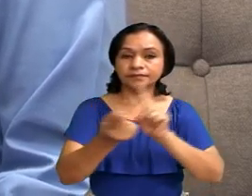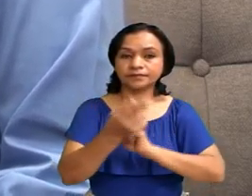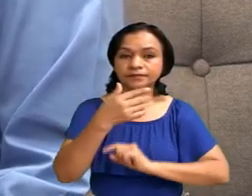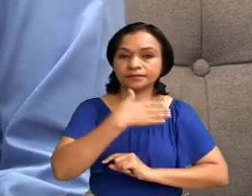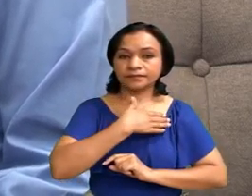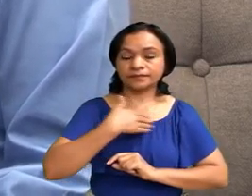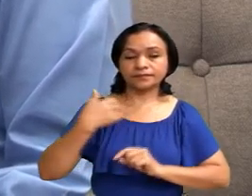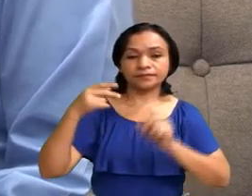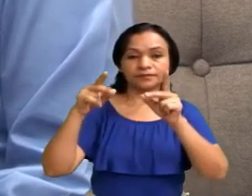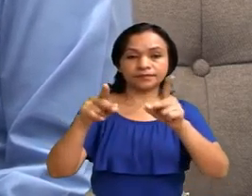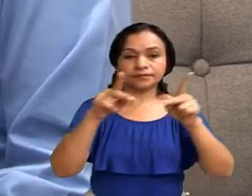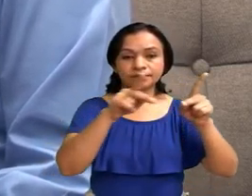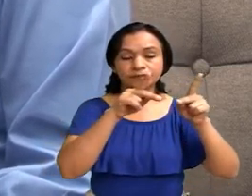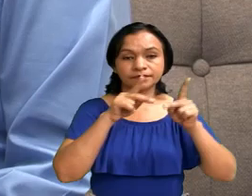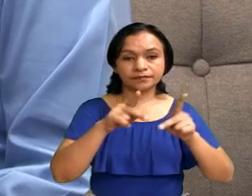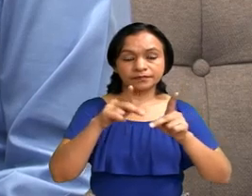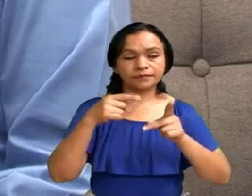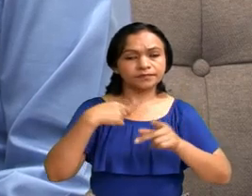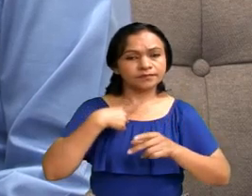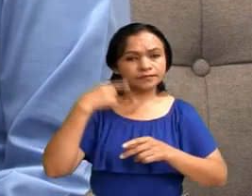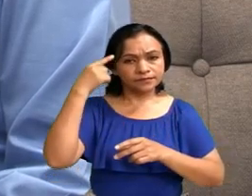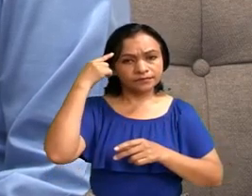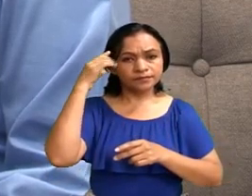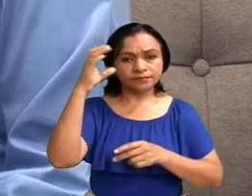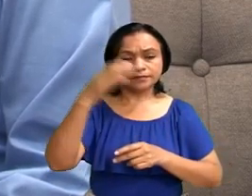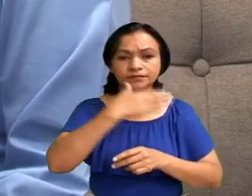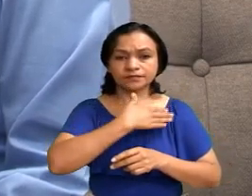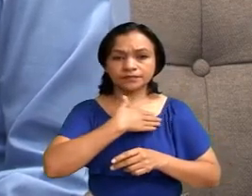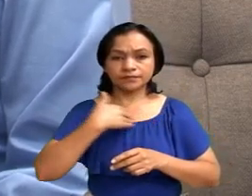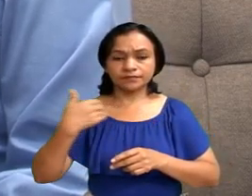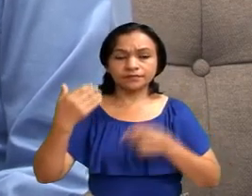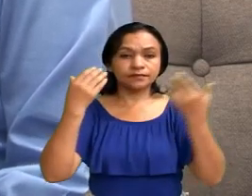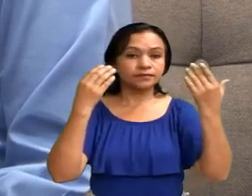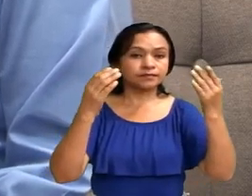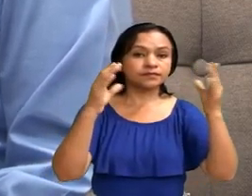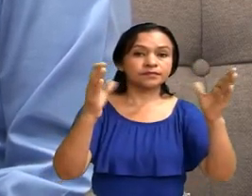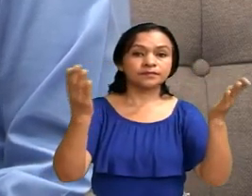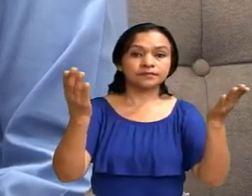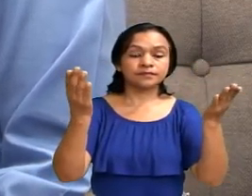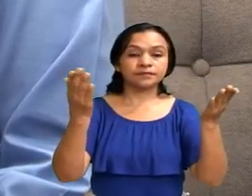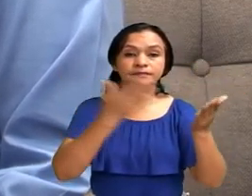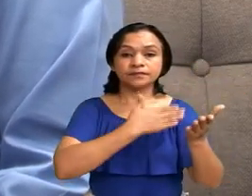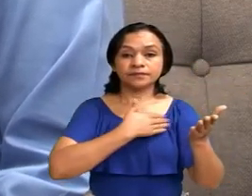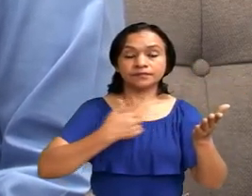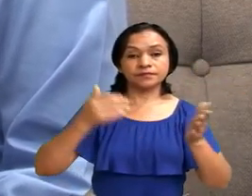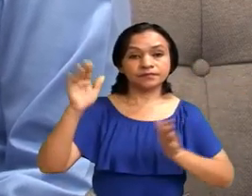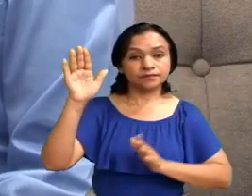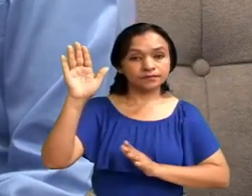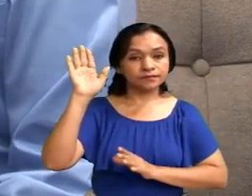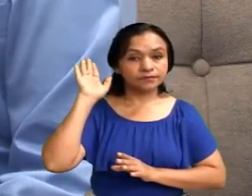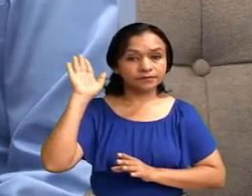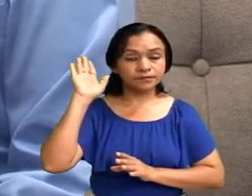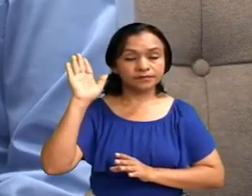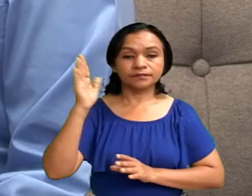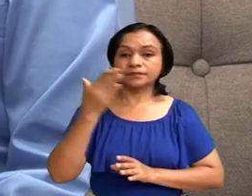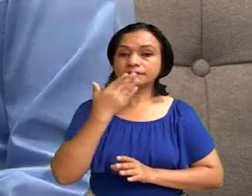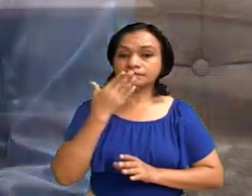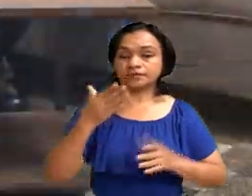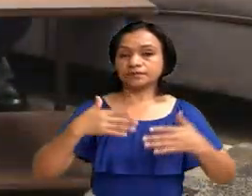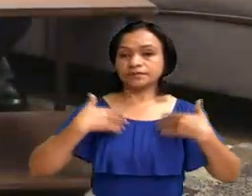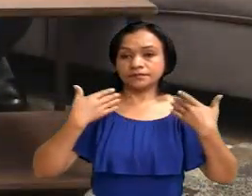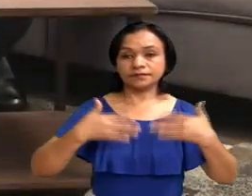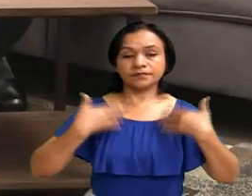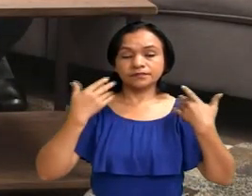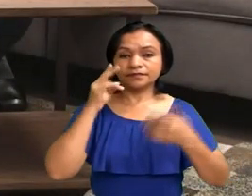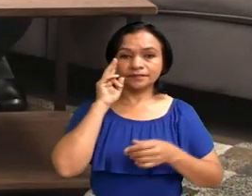como persona, y yo creo que ese es uno de los mayores logros, porque hay un mayor compromiso y lo hacen con mucho entusiasmo, y